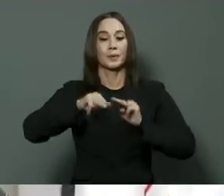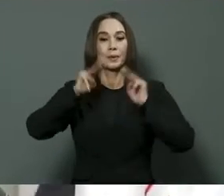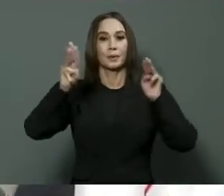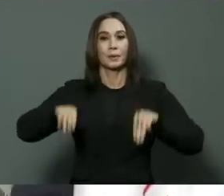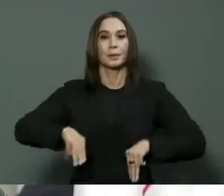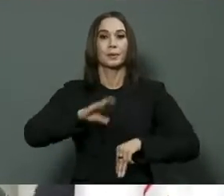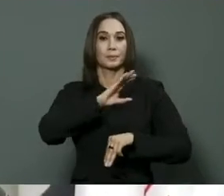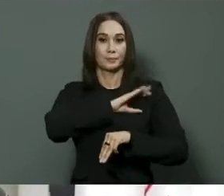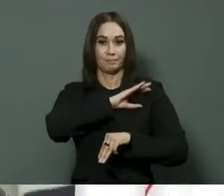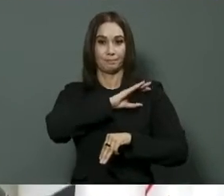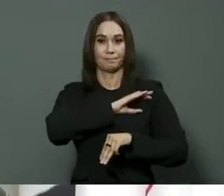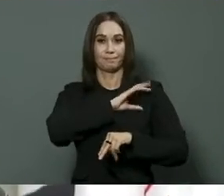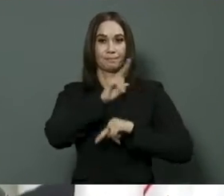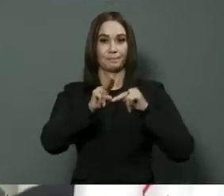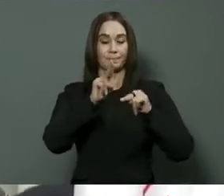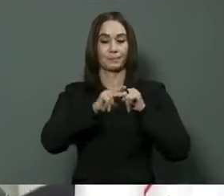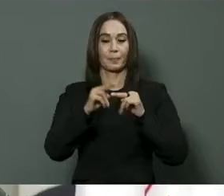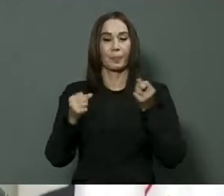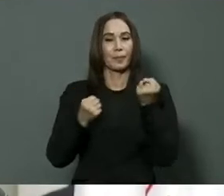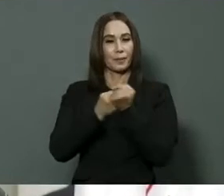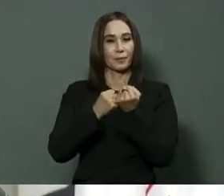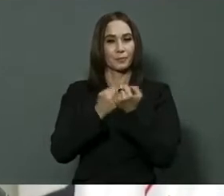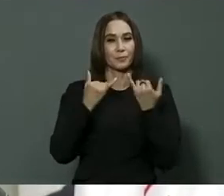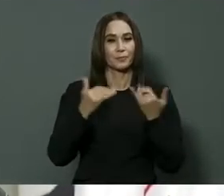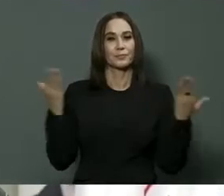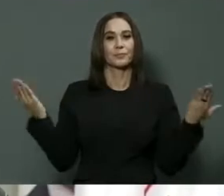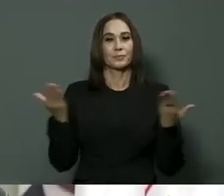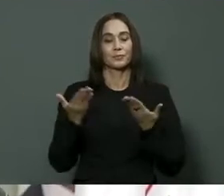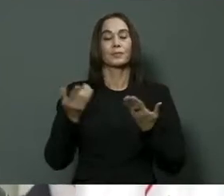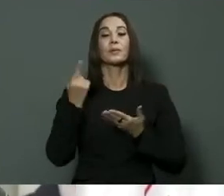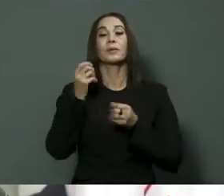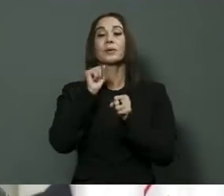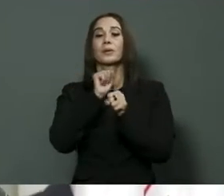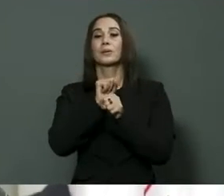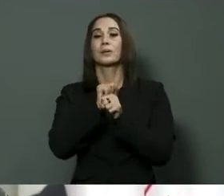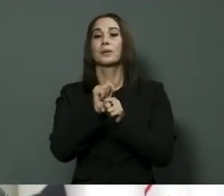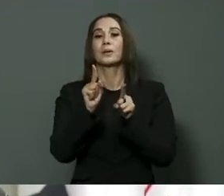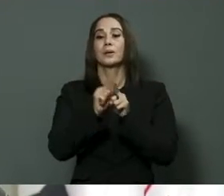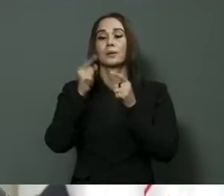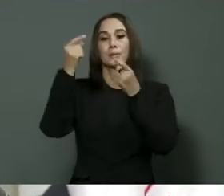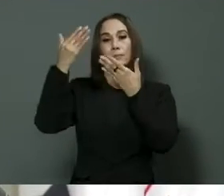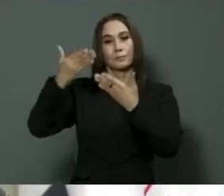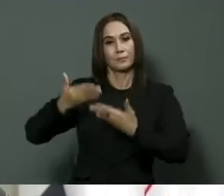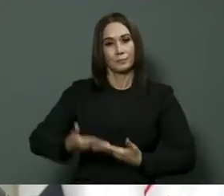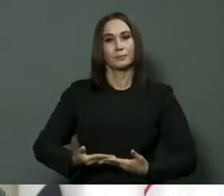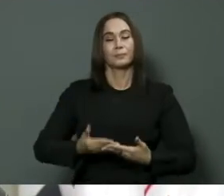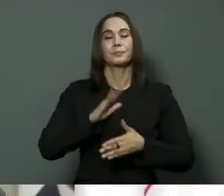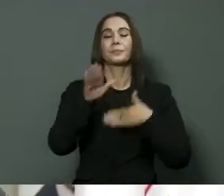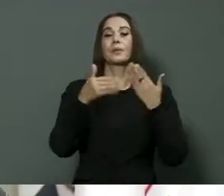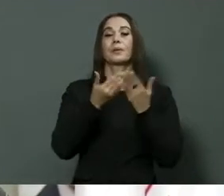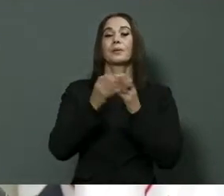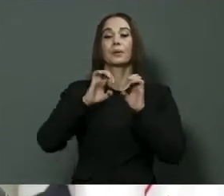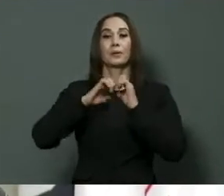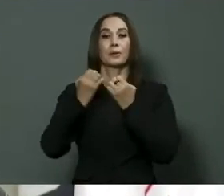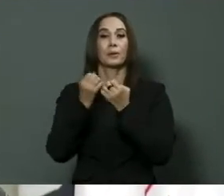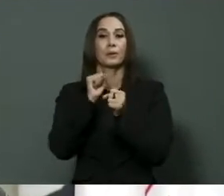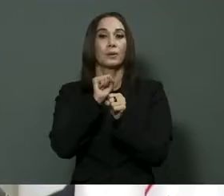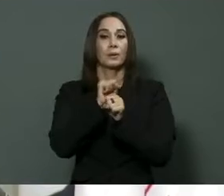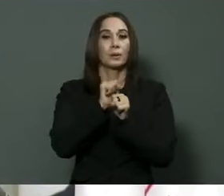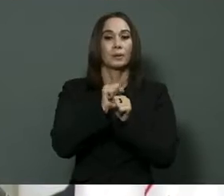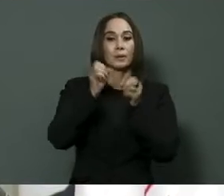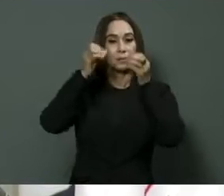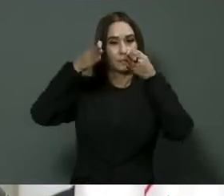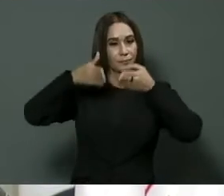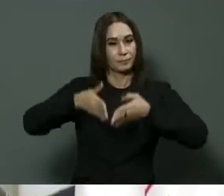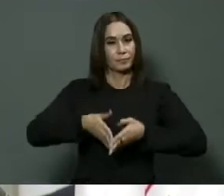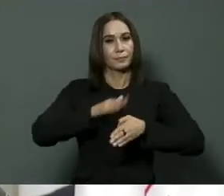de Interior y Policía que nos apoyan como siempre con su trabajo y con su presencia. A todo el equipo de